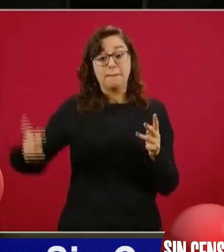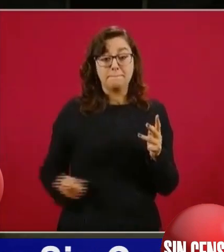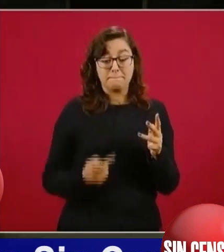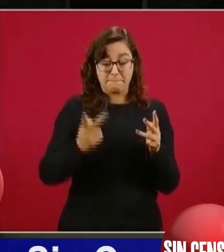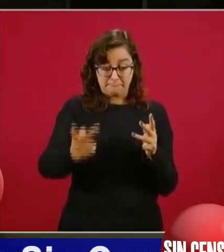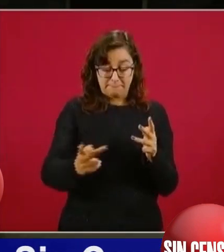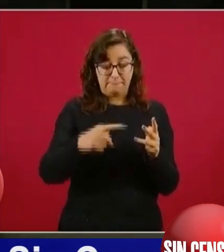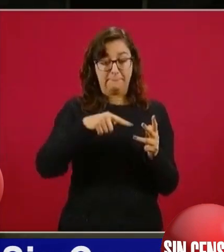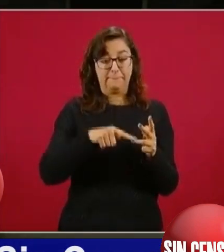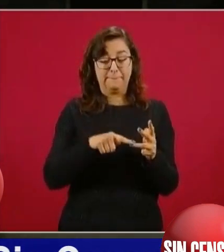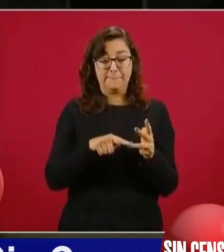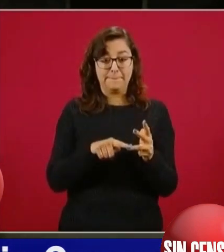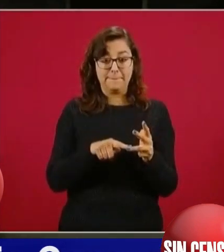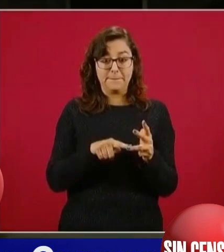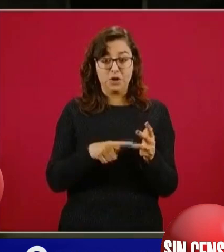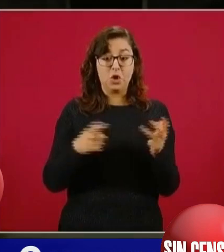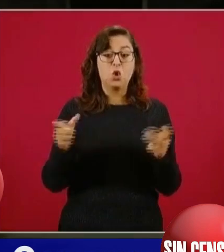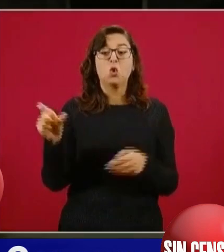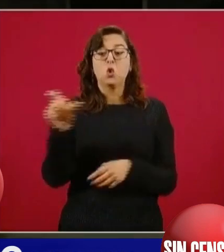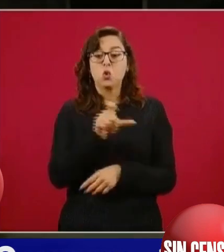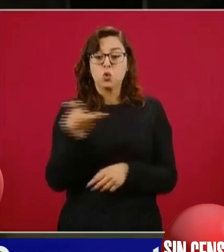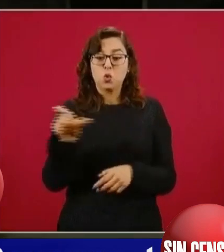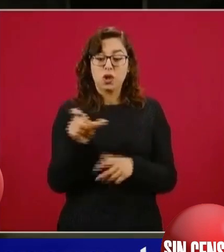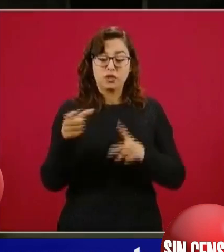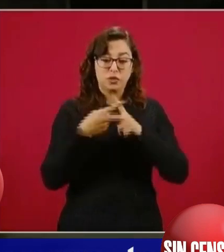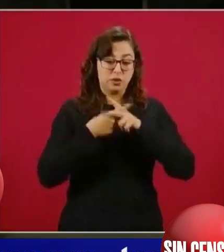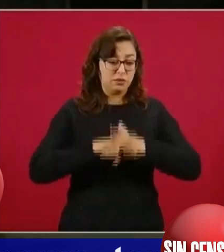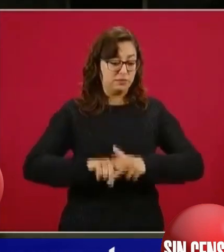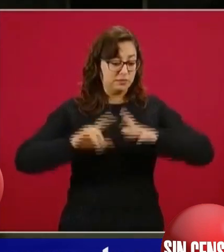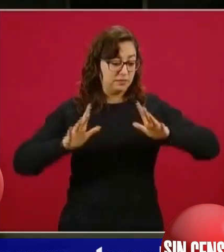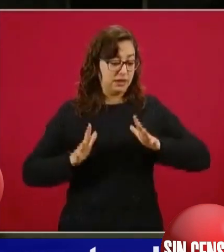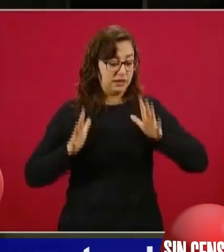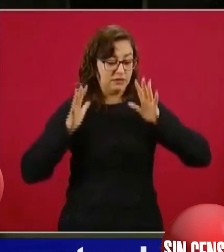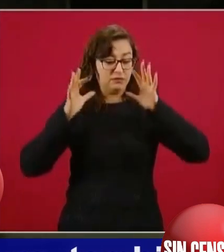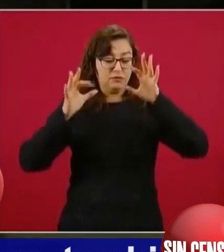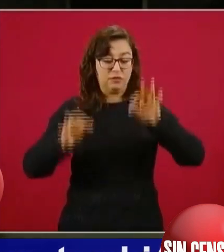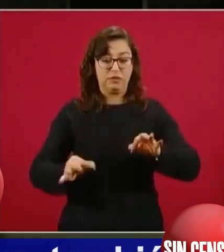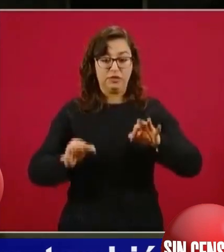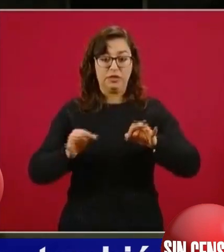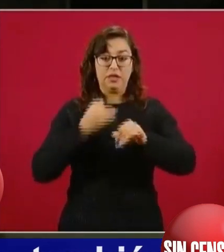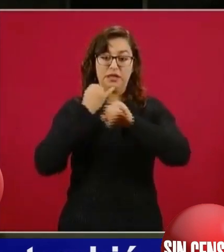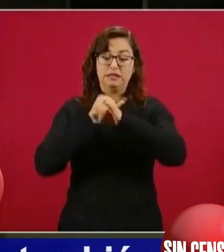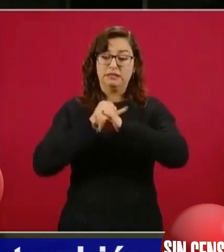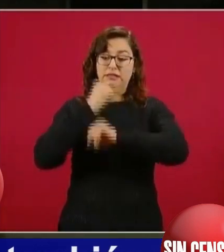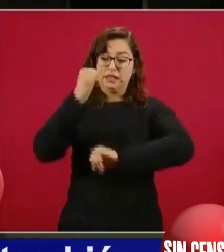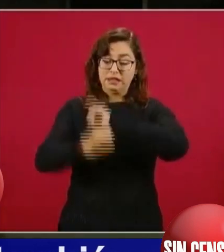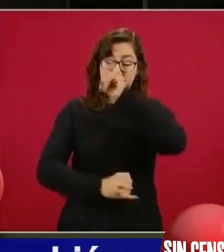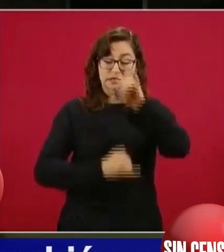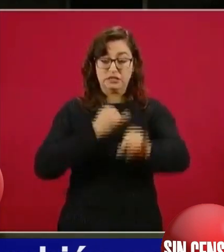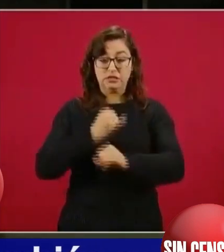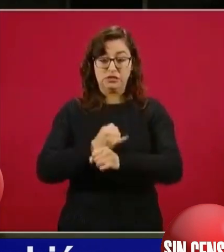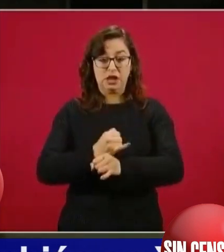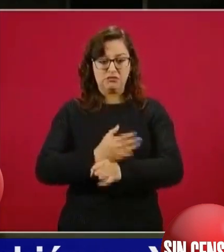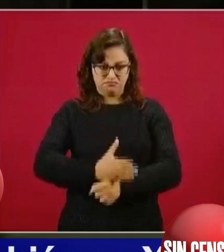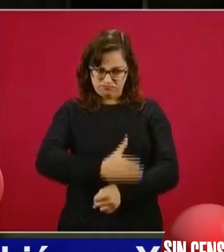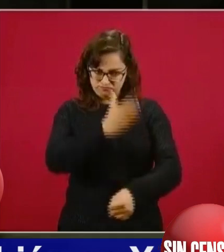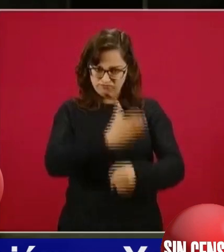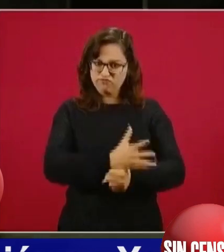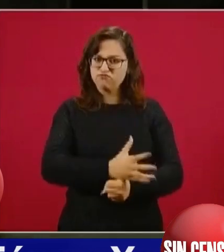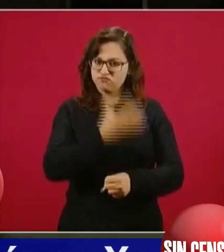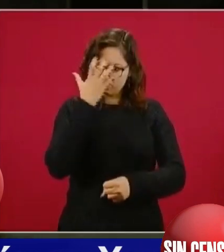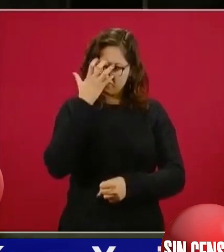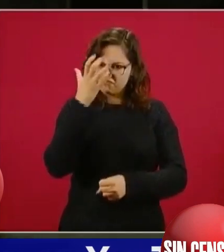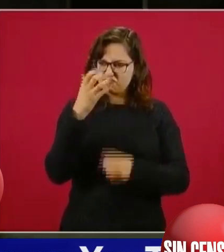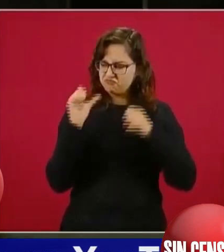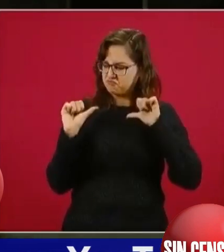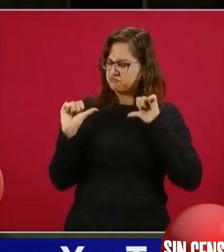si cuándo se creará el mecanismo internacional contra la impunidad. Usted en el